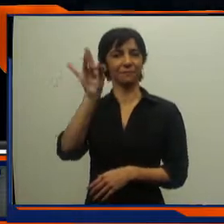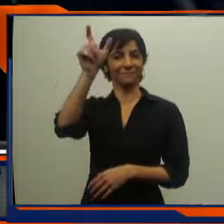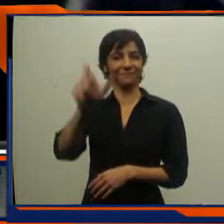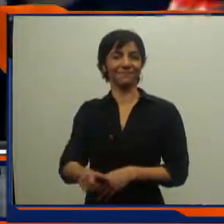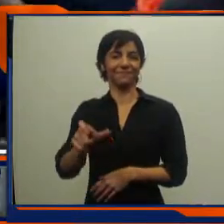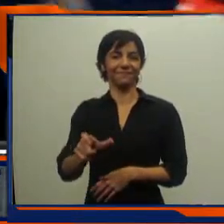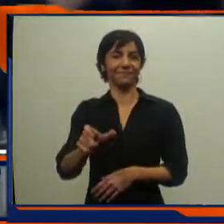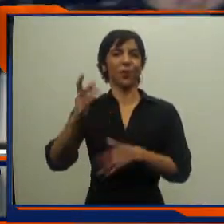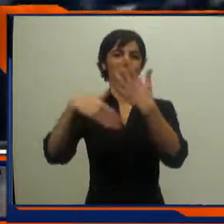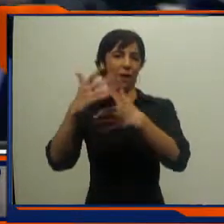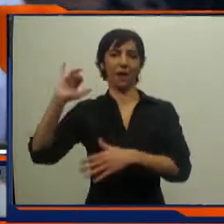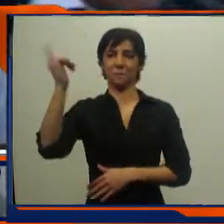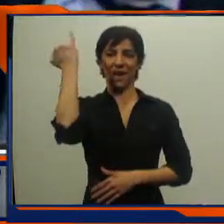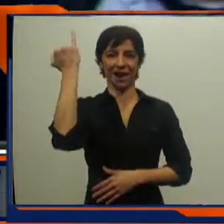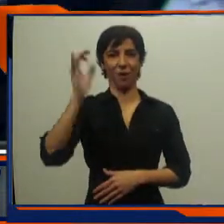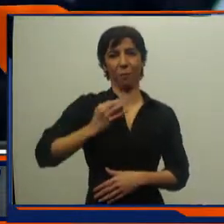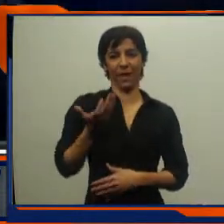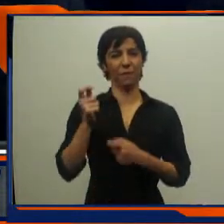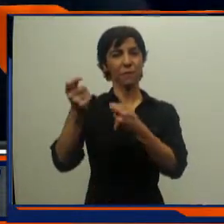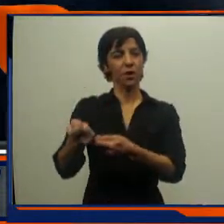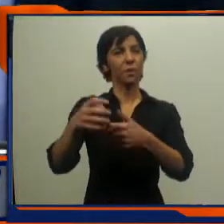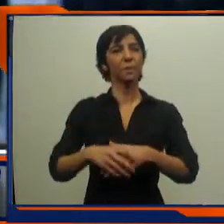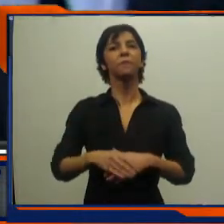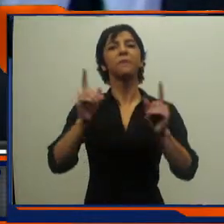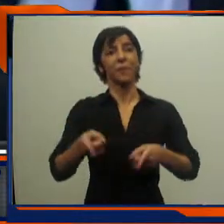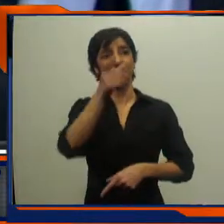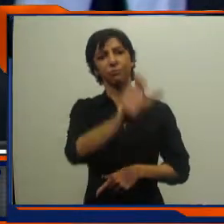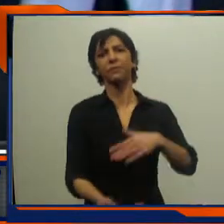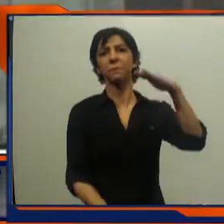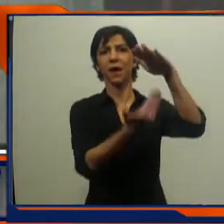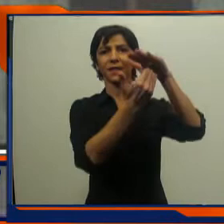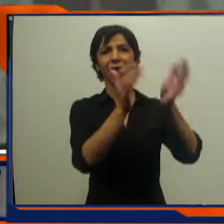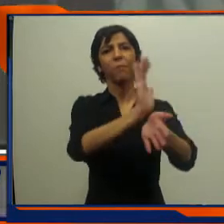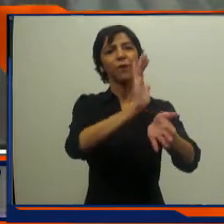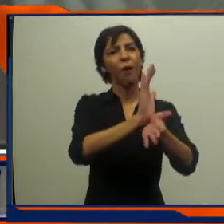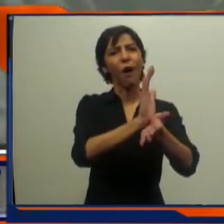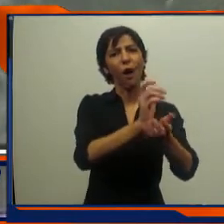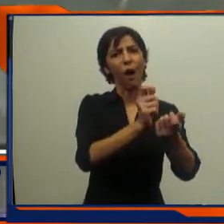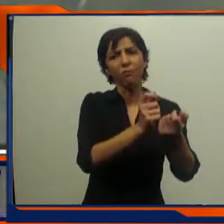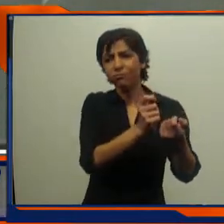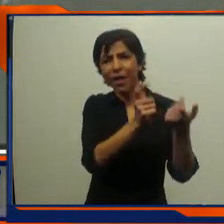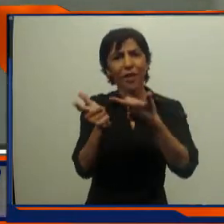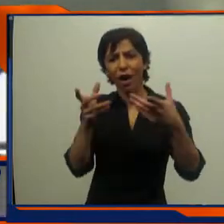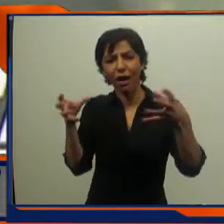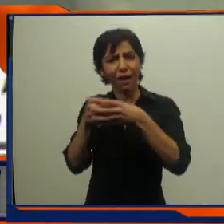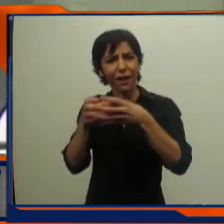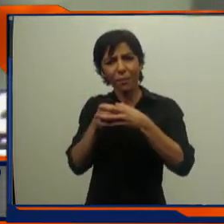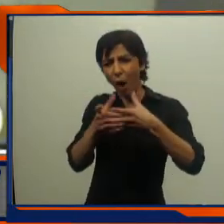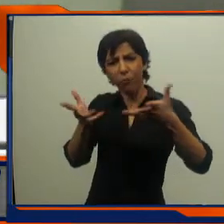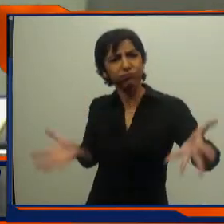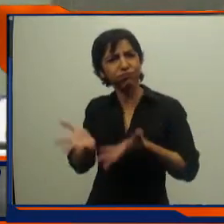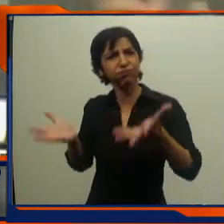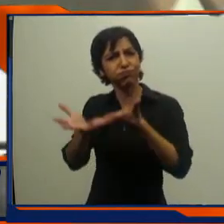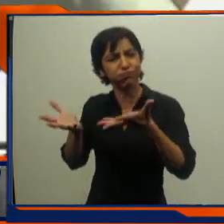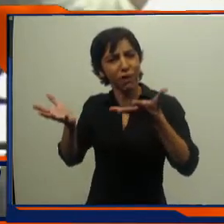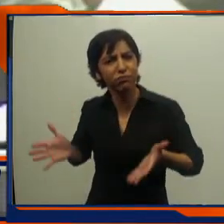Mascherano, el emblema, el que contagió a todos. No sé si uno contagió a todos o todos se fueron contagiando entre sí, pero creo que coincidimos